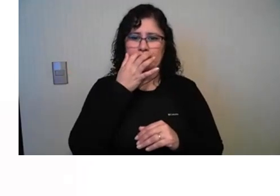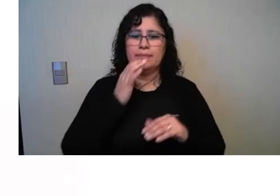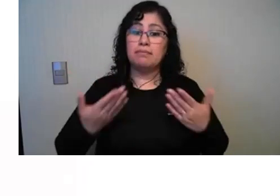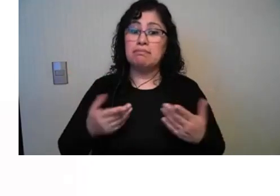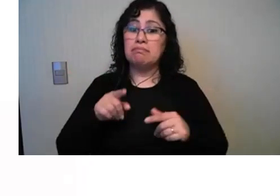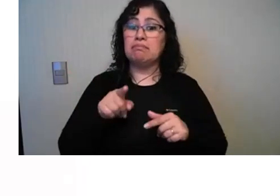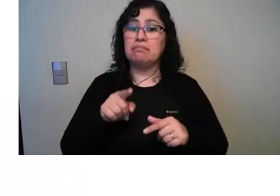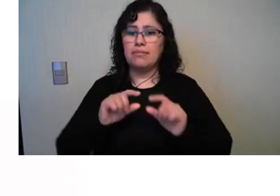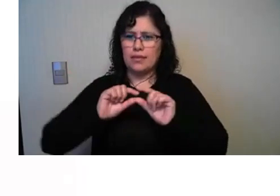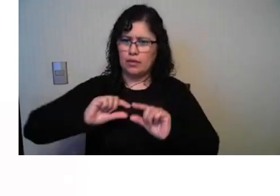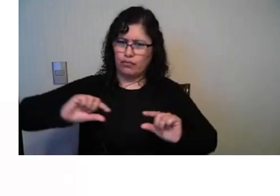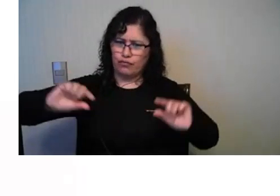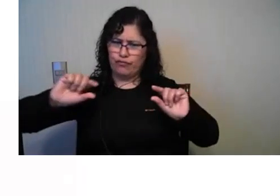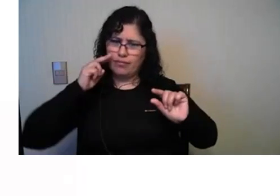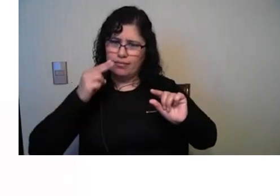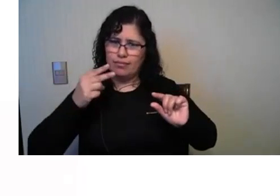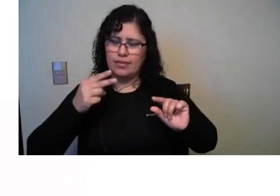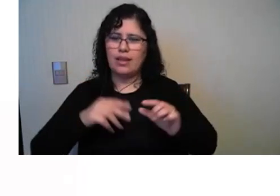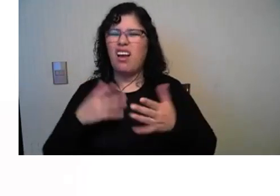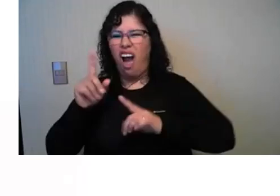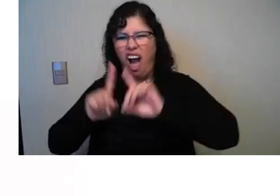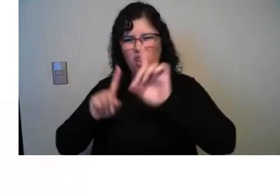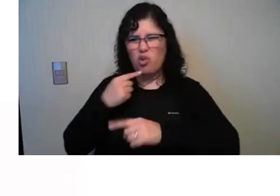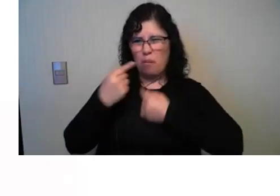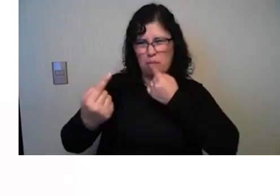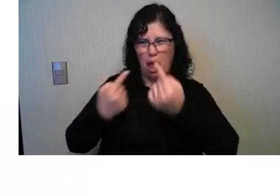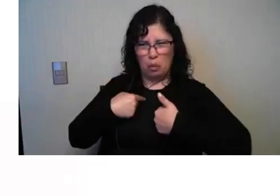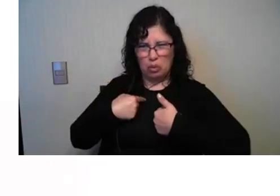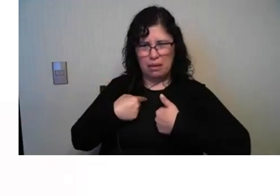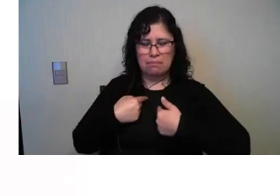Para lo que generalmente me hacen preguntas respecto